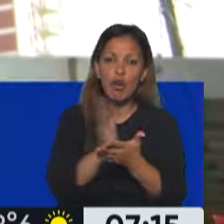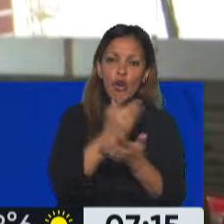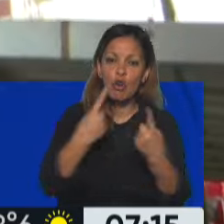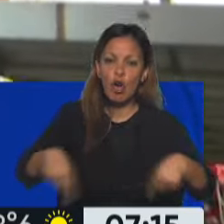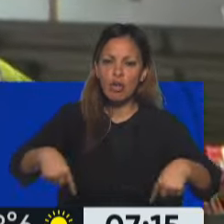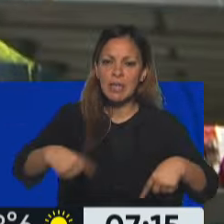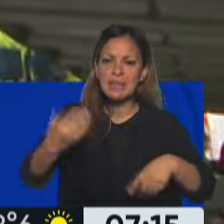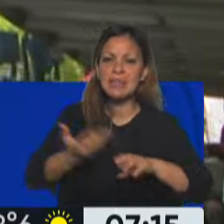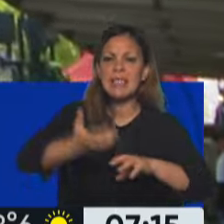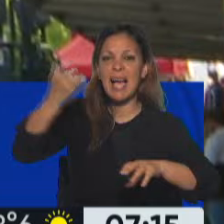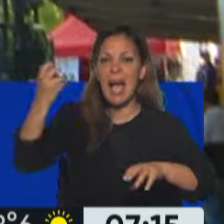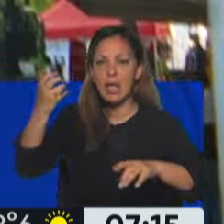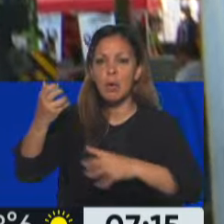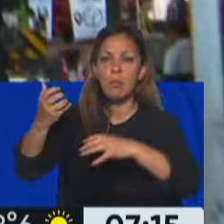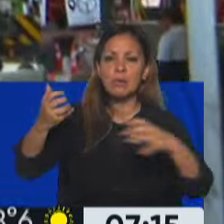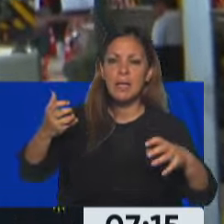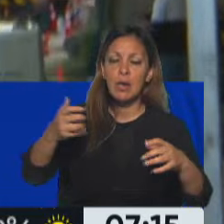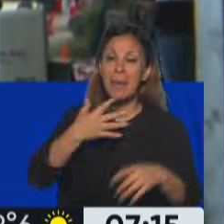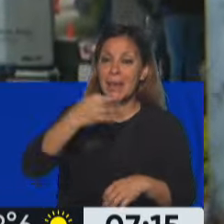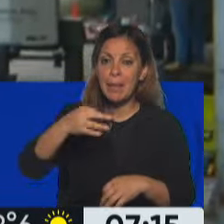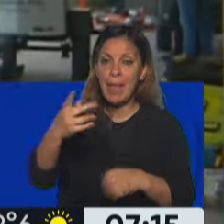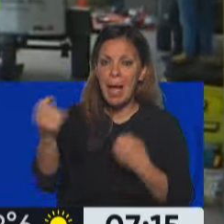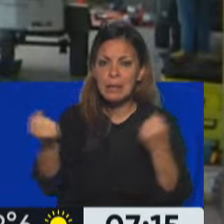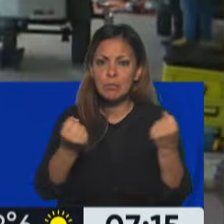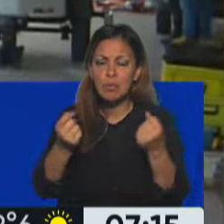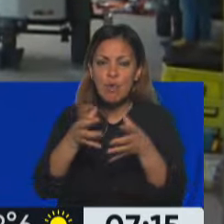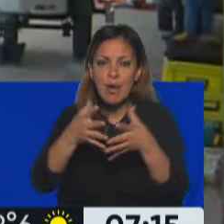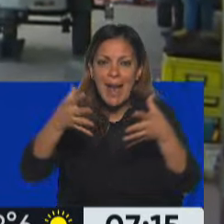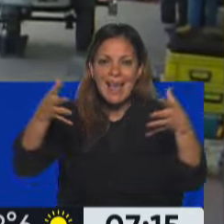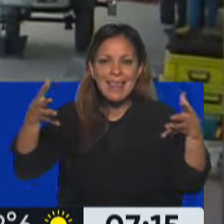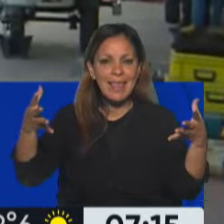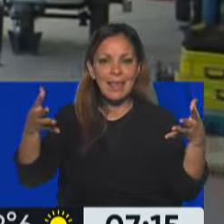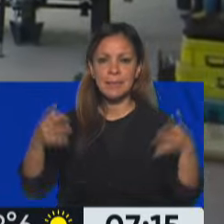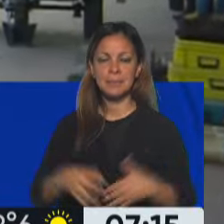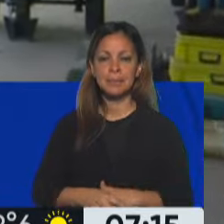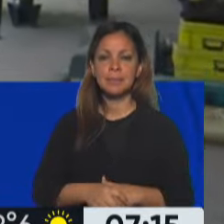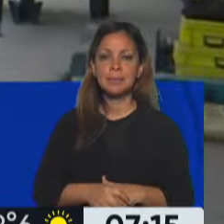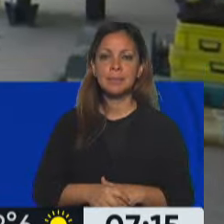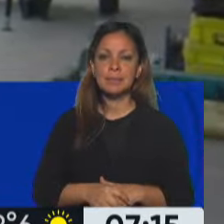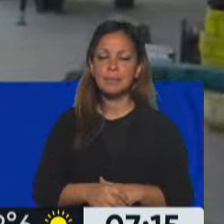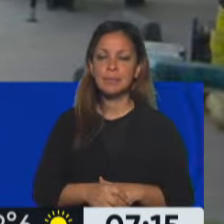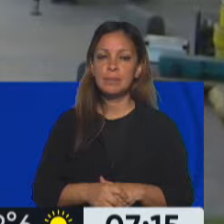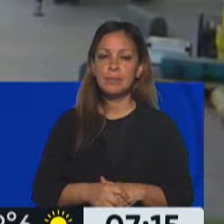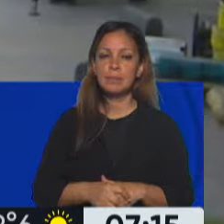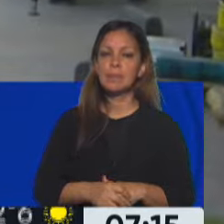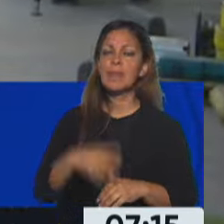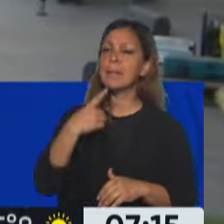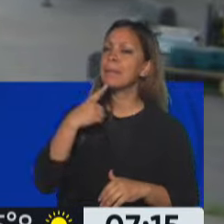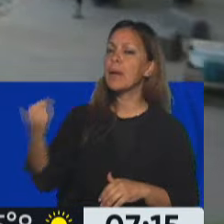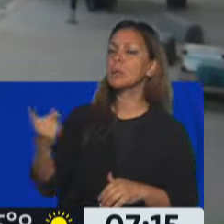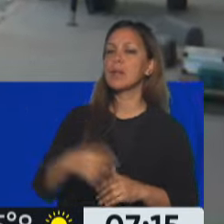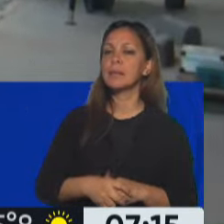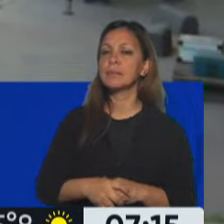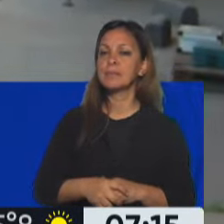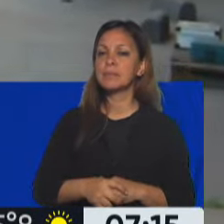estructura por el otro. Es un aparato inmenso, claro, y claro, tiene una potencia también, bueno, muy fuerte. Sí, Flor, justamente para eso,